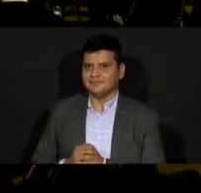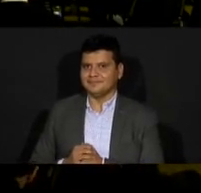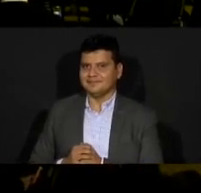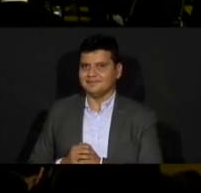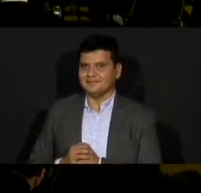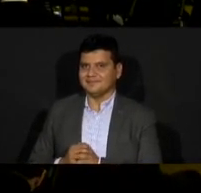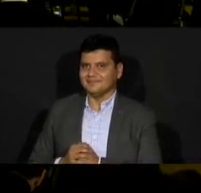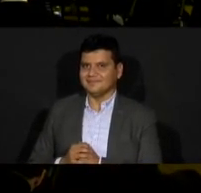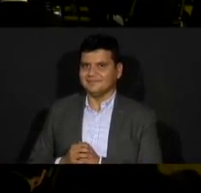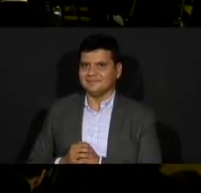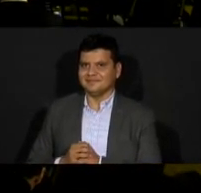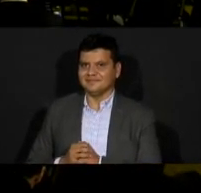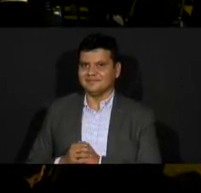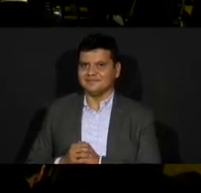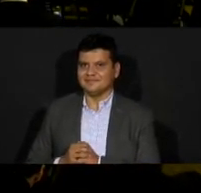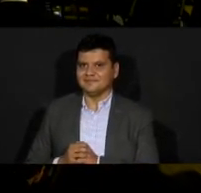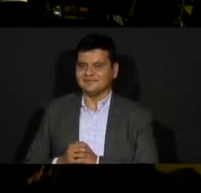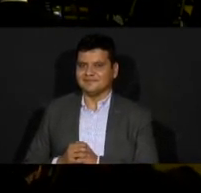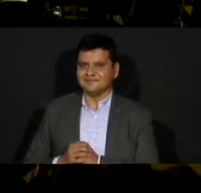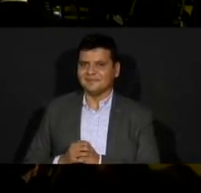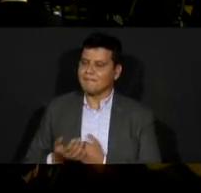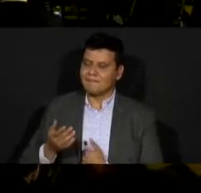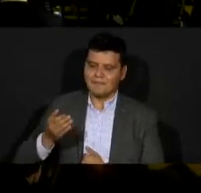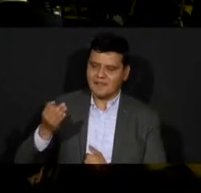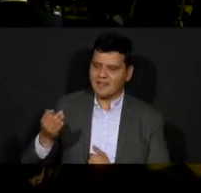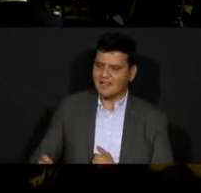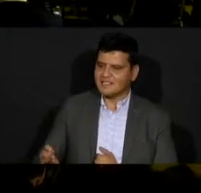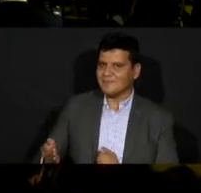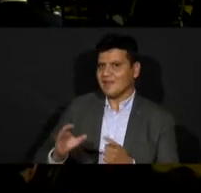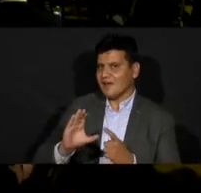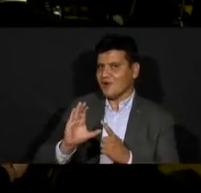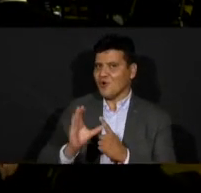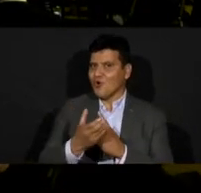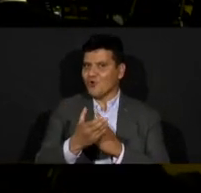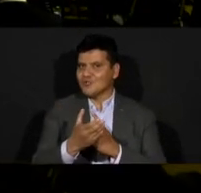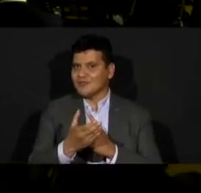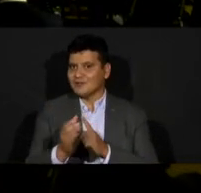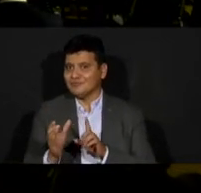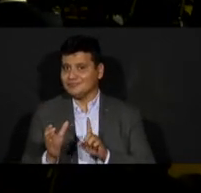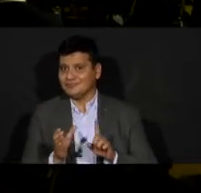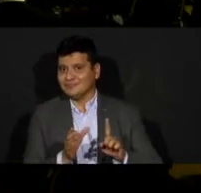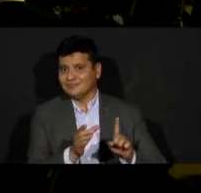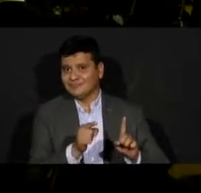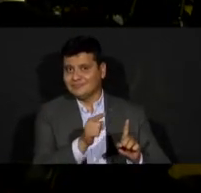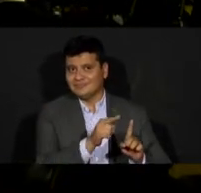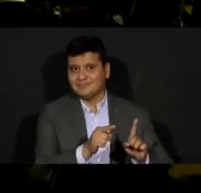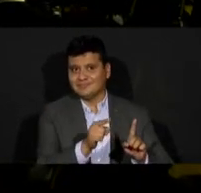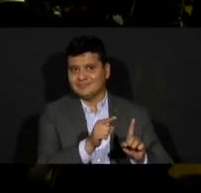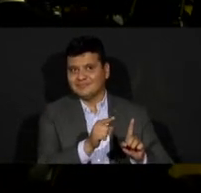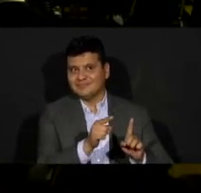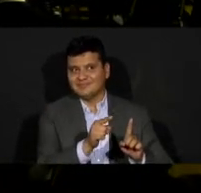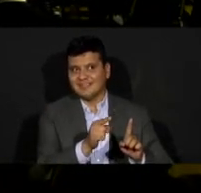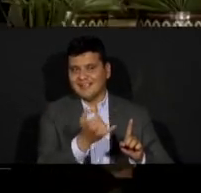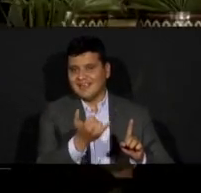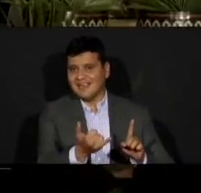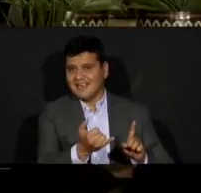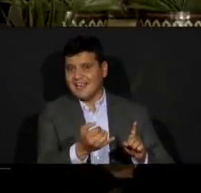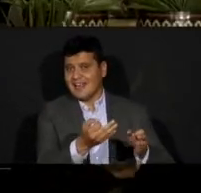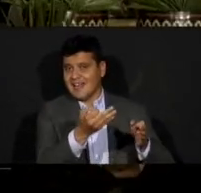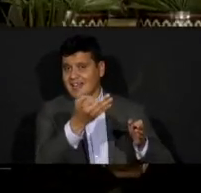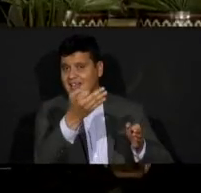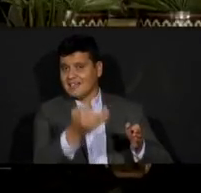Aprobado. Se aprueba la integración de la Comisión Especial de Cortesía y se